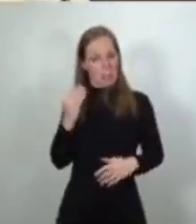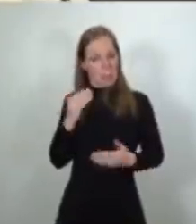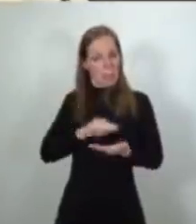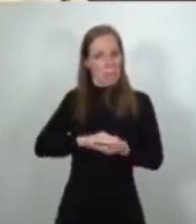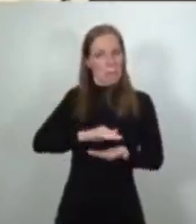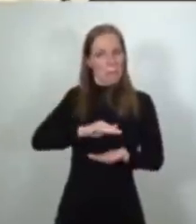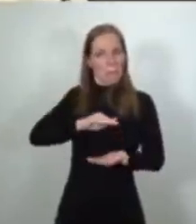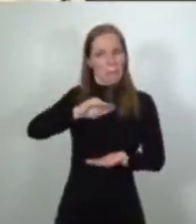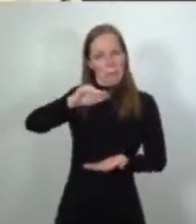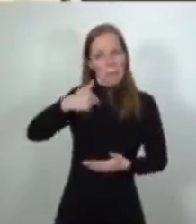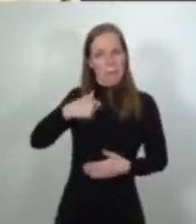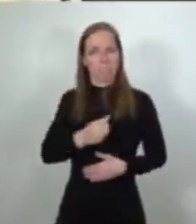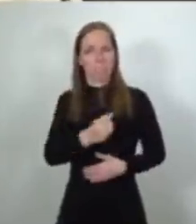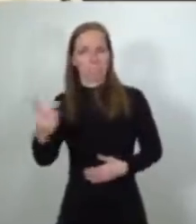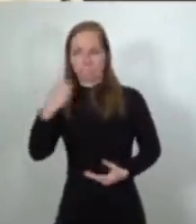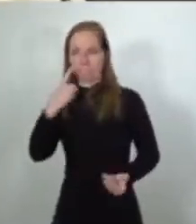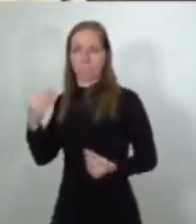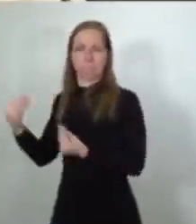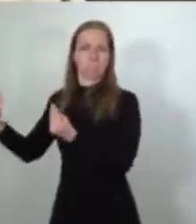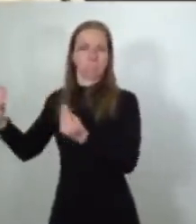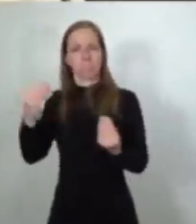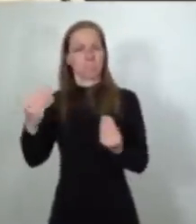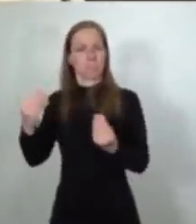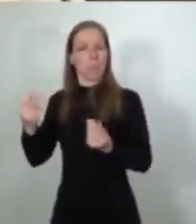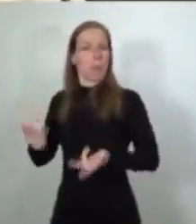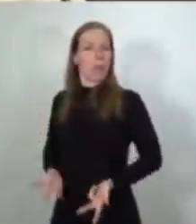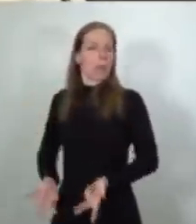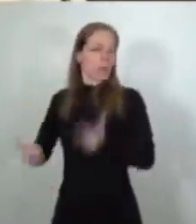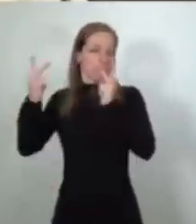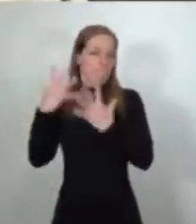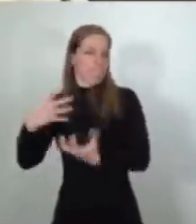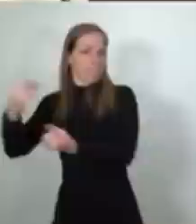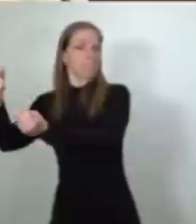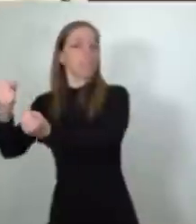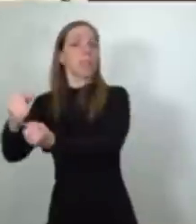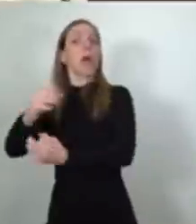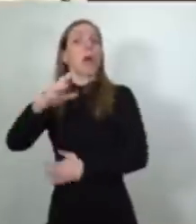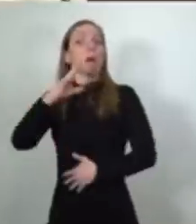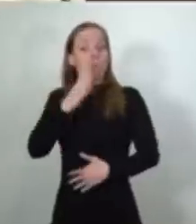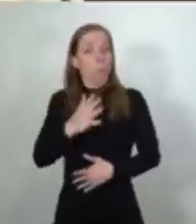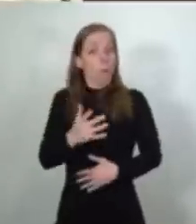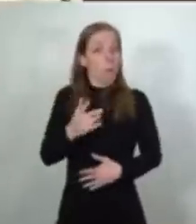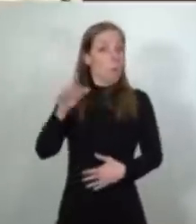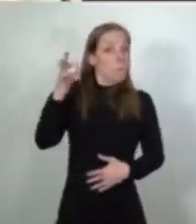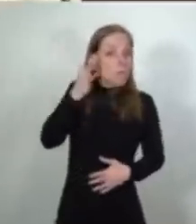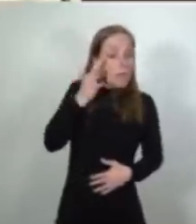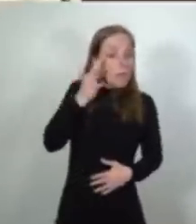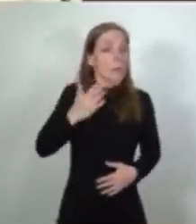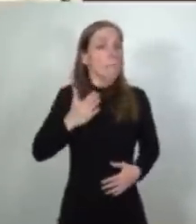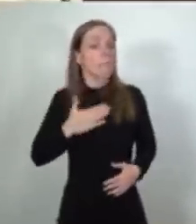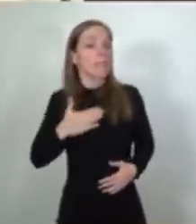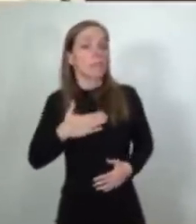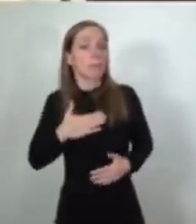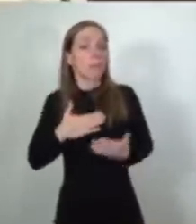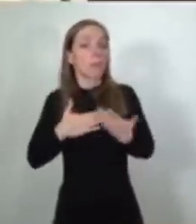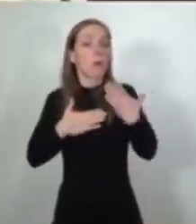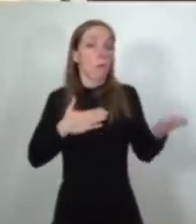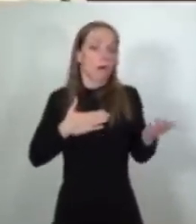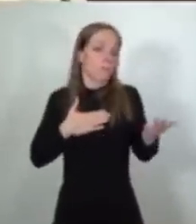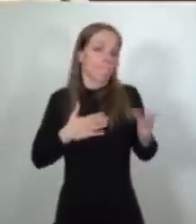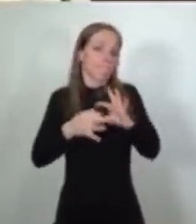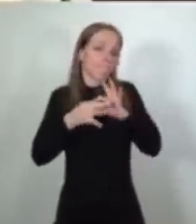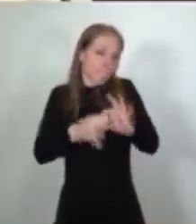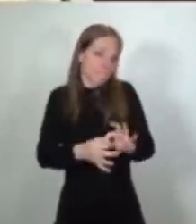las cadenas que debían aprisionarme para siempre, porque el patrimonio de la mujer son los grillos de la